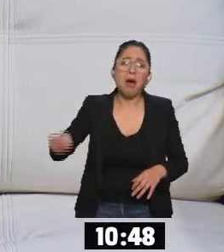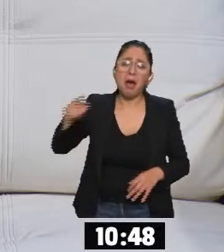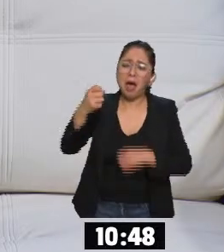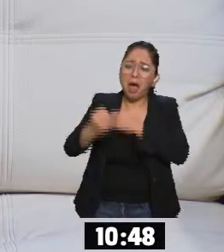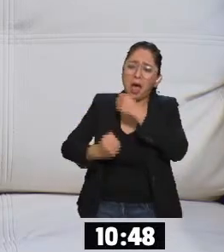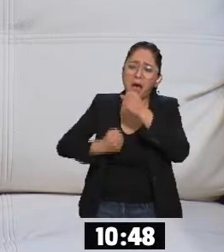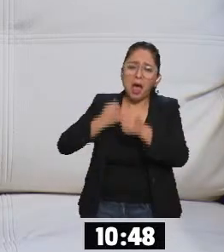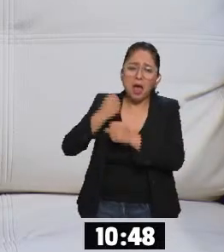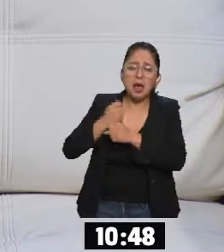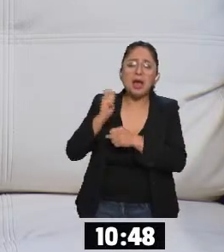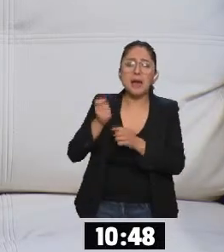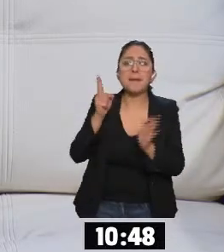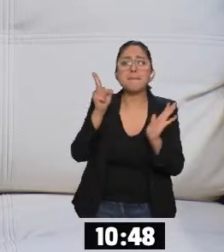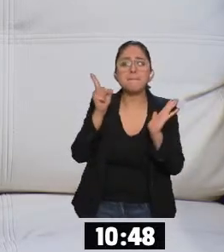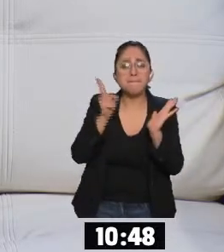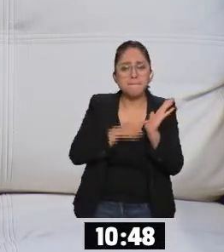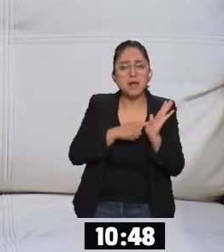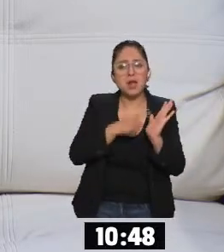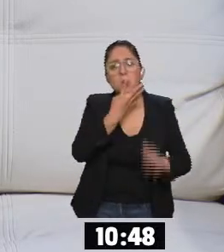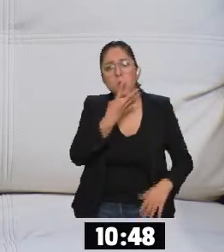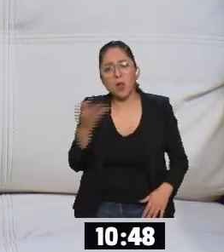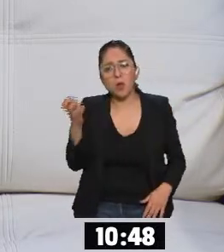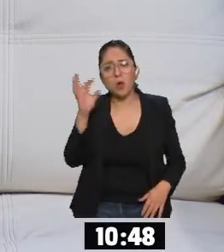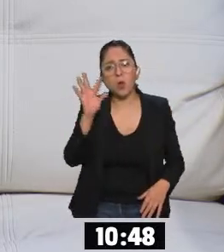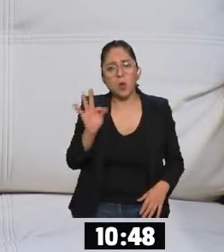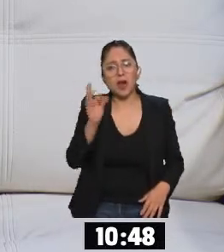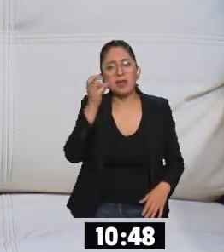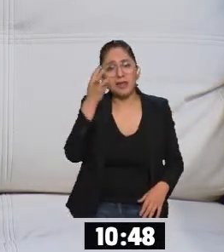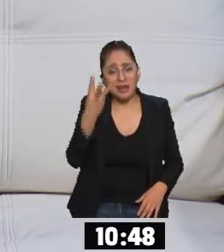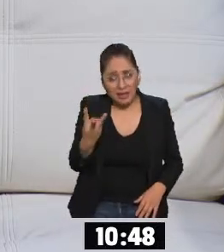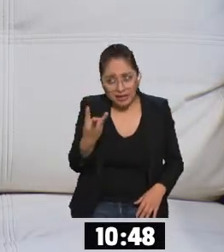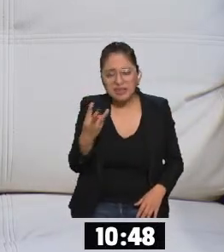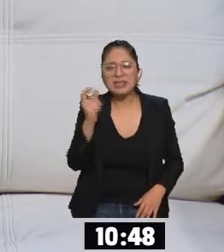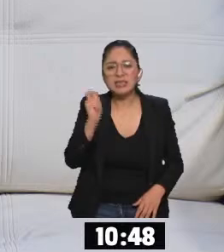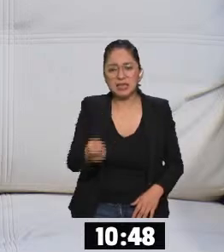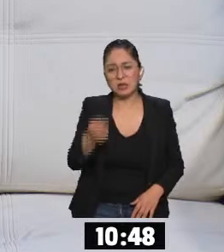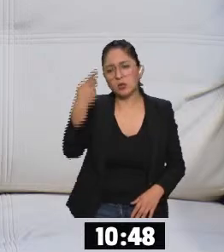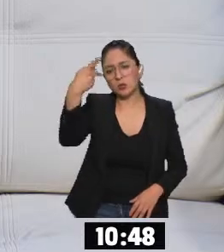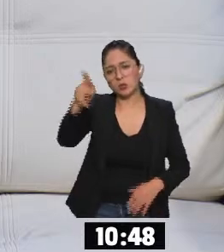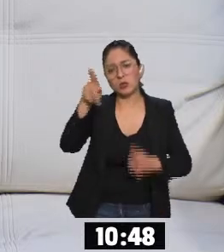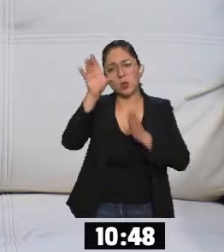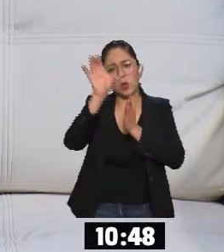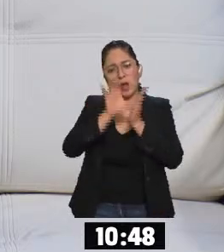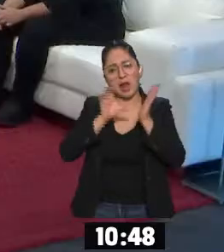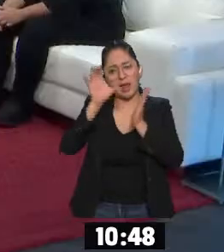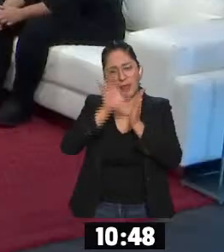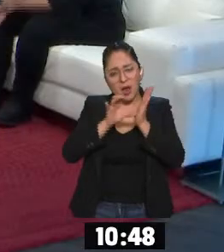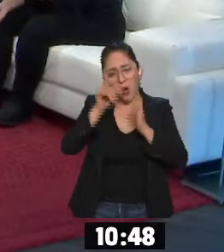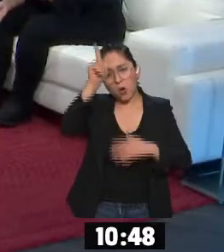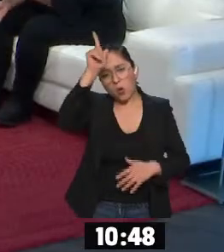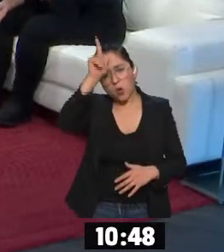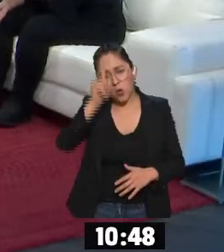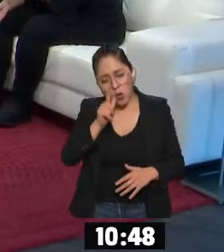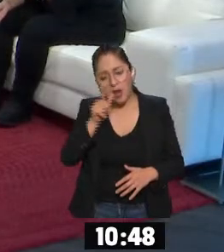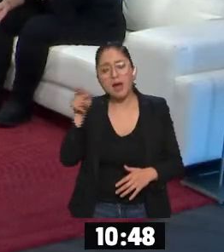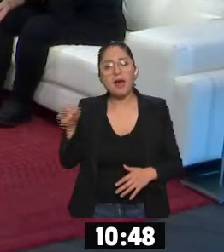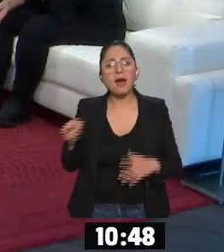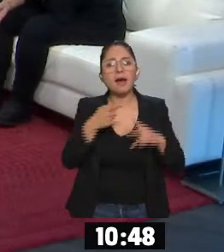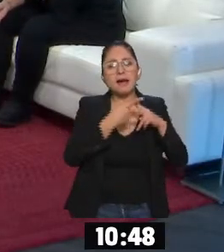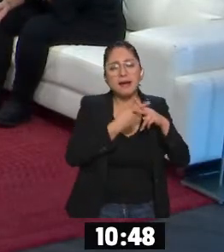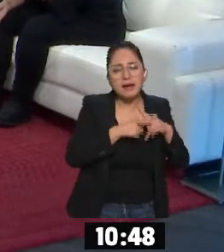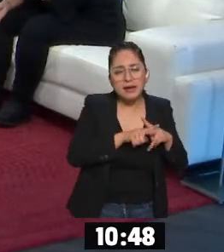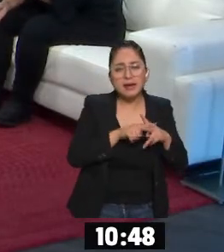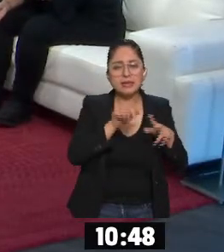el 1443. Sí, es un calendario lunar. Porque ¿cuándo empiezan a contarlo? Con la gira en